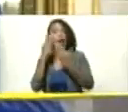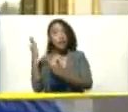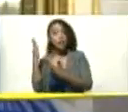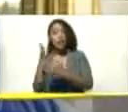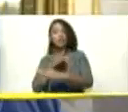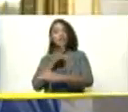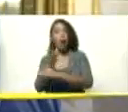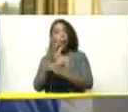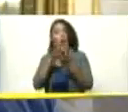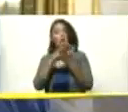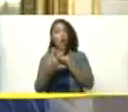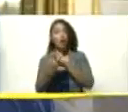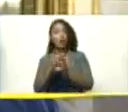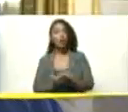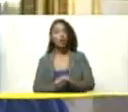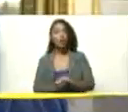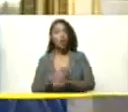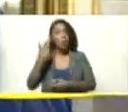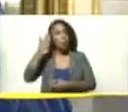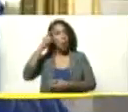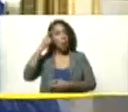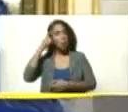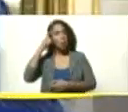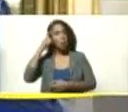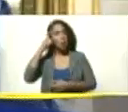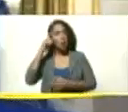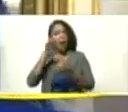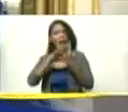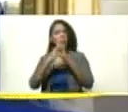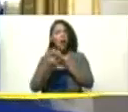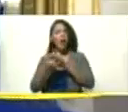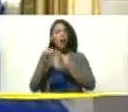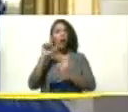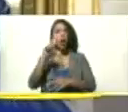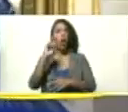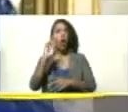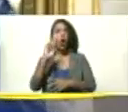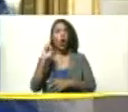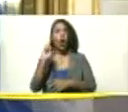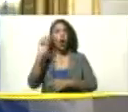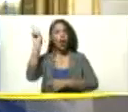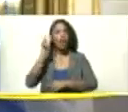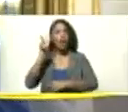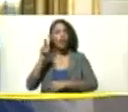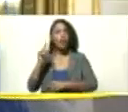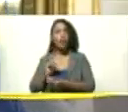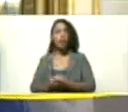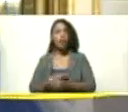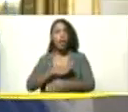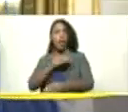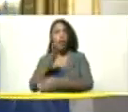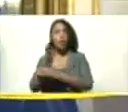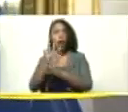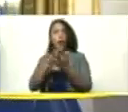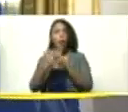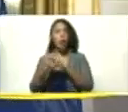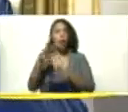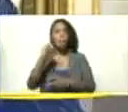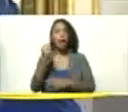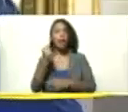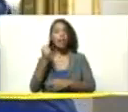barrio. Recuerdo al barrio El Loro, en el Valle. Íbamos al barrio La Matanza. Íbamos al